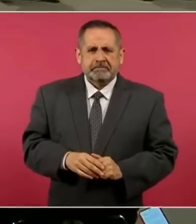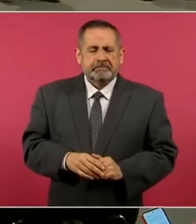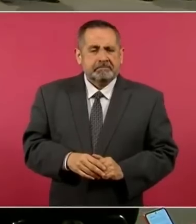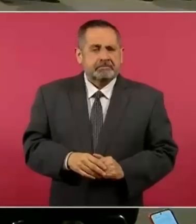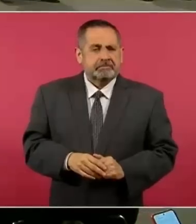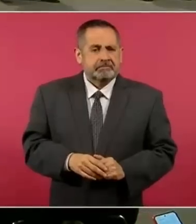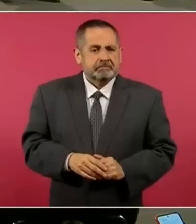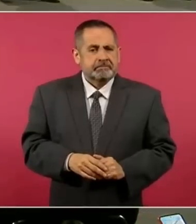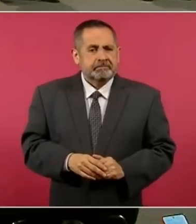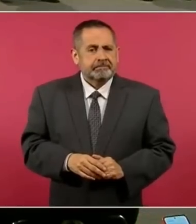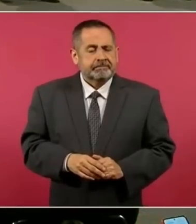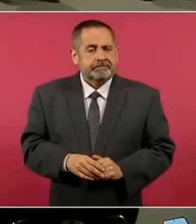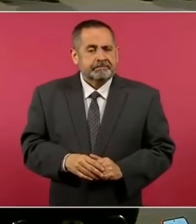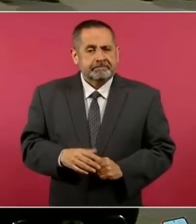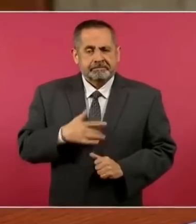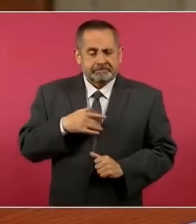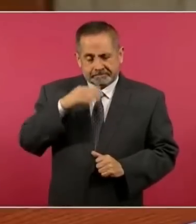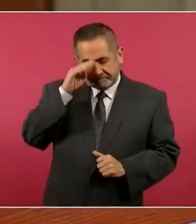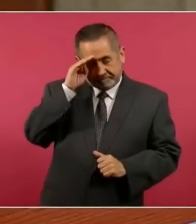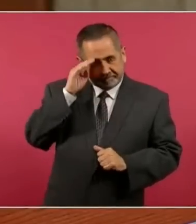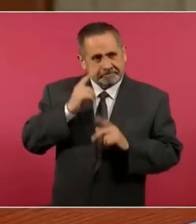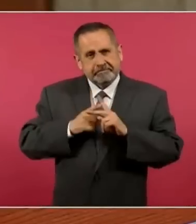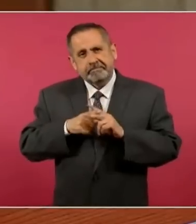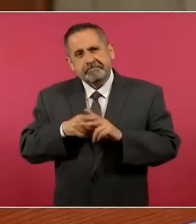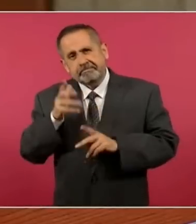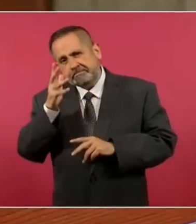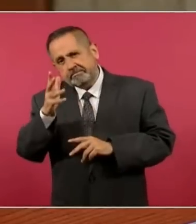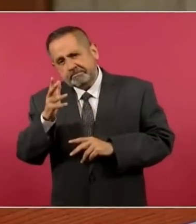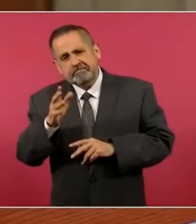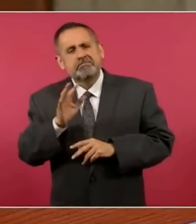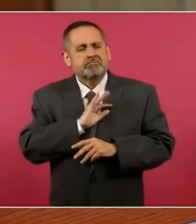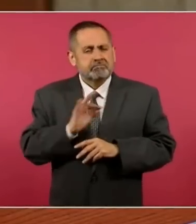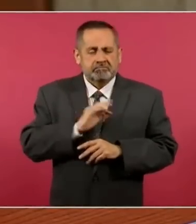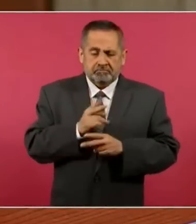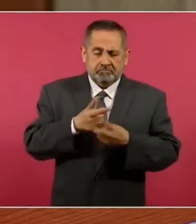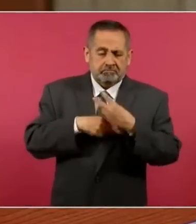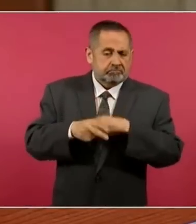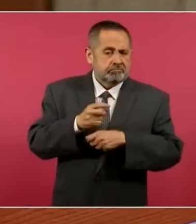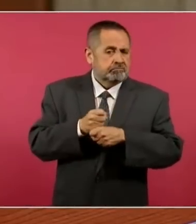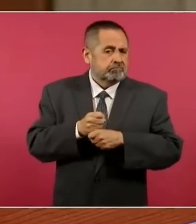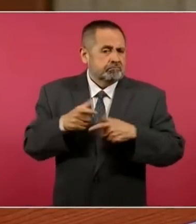es de que podamos crecer